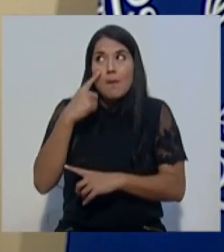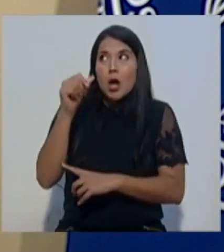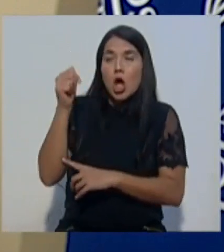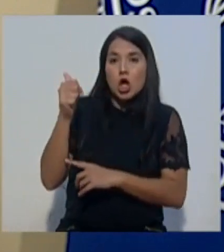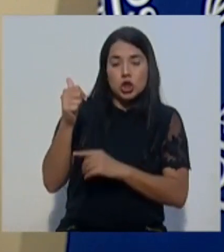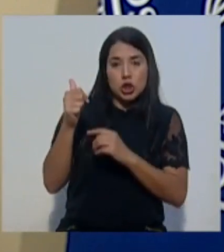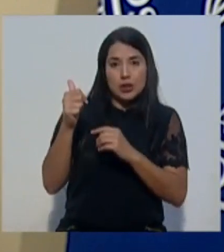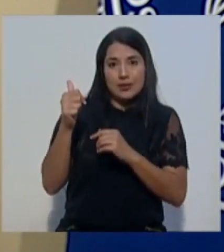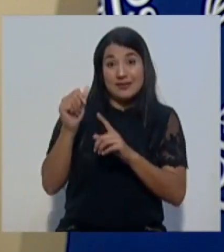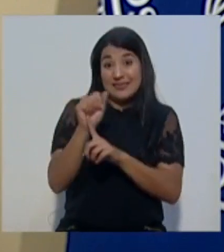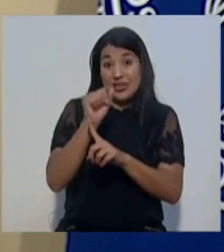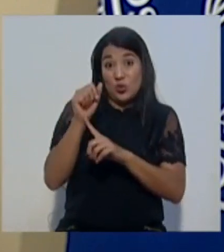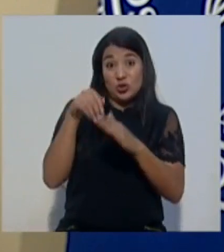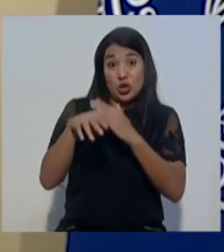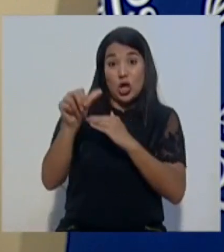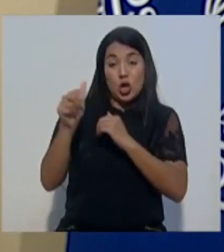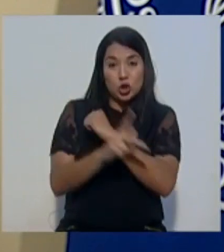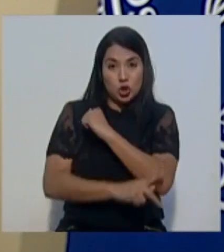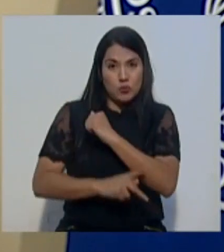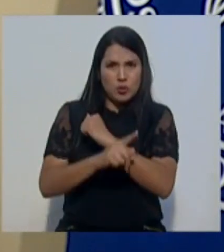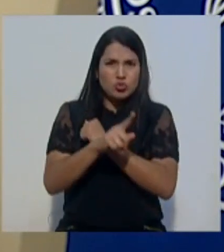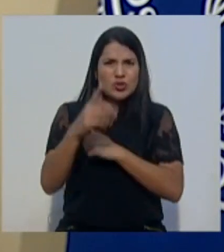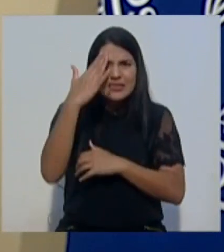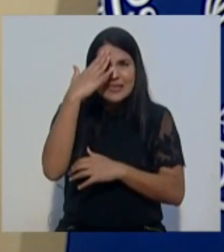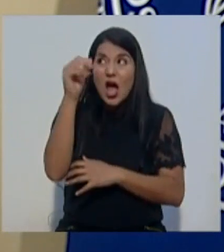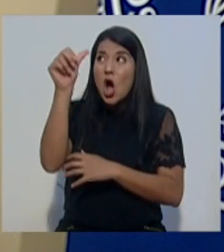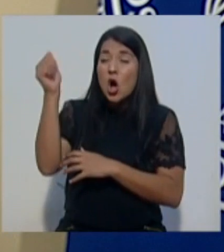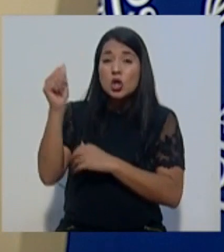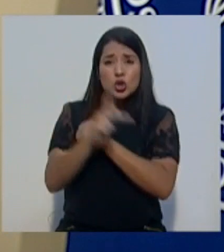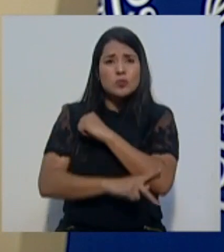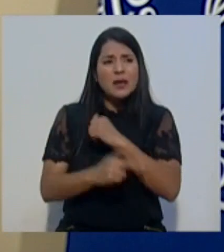Otros países, ustedes saben, relajaron las medidas.